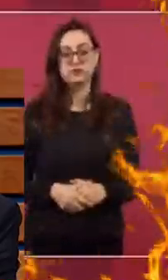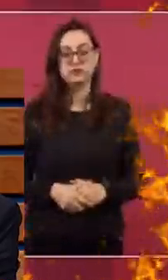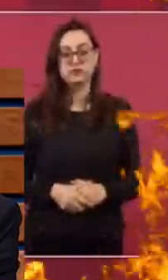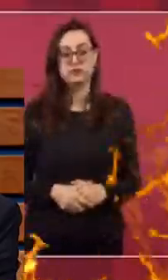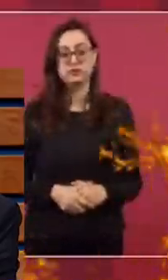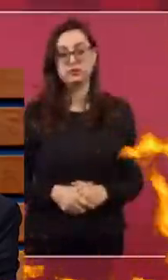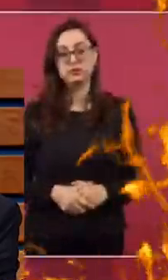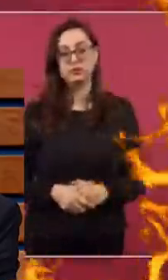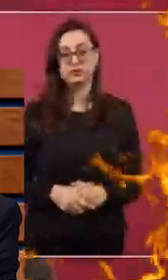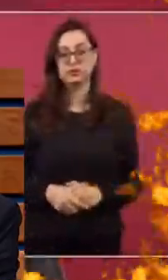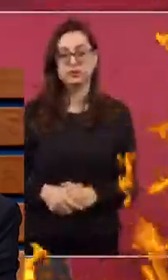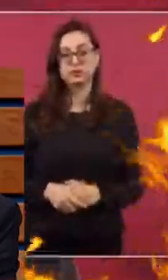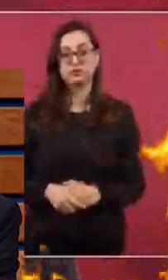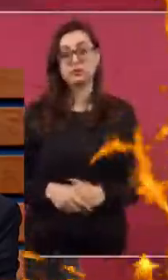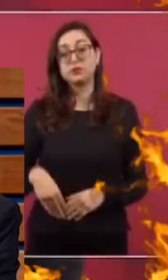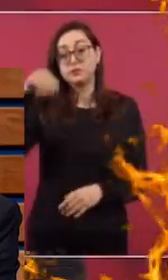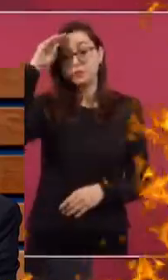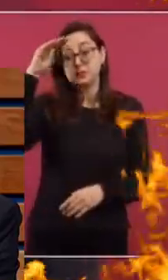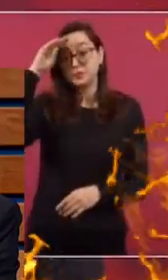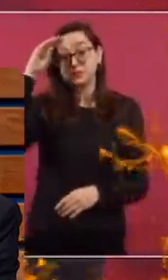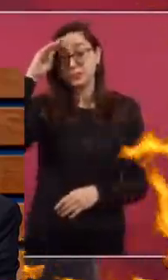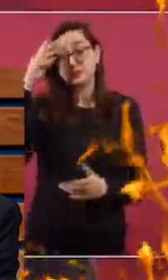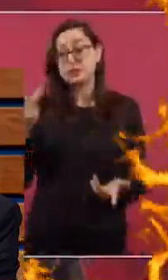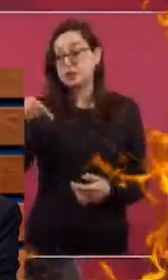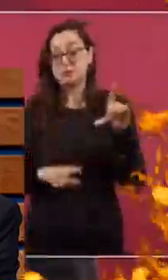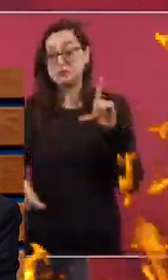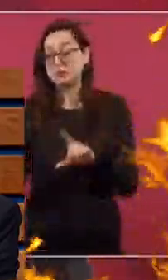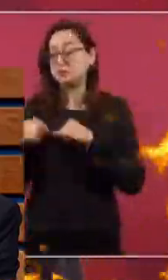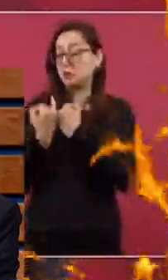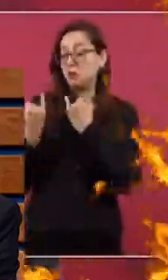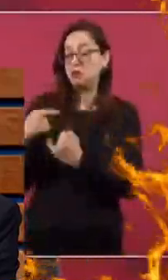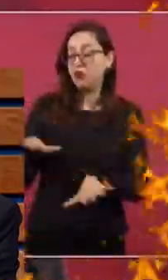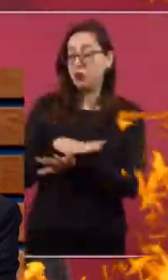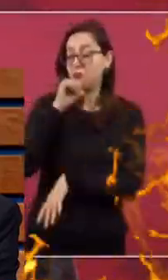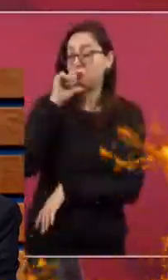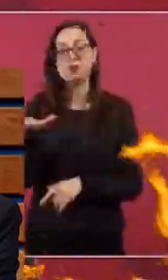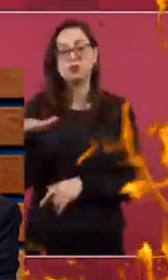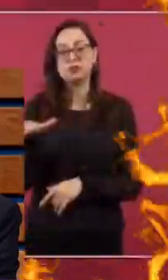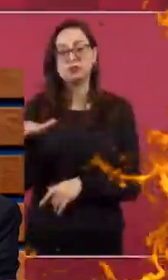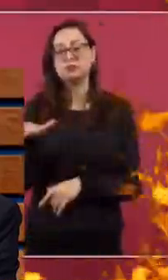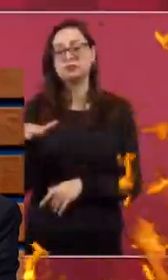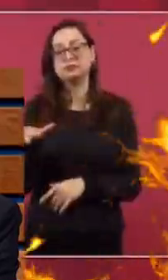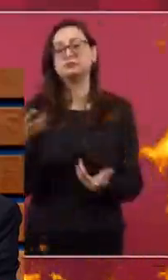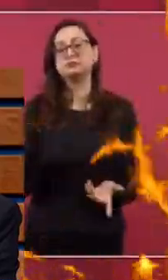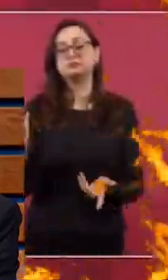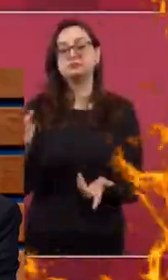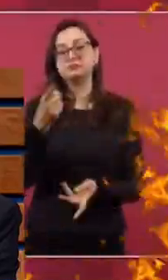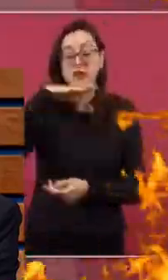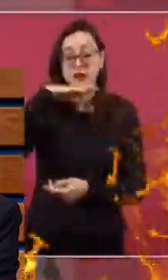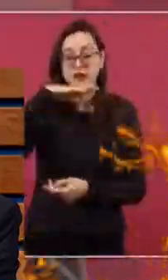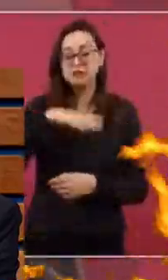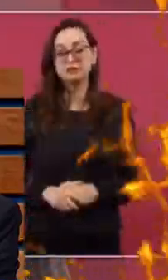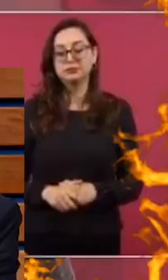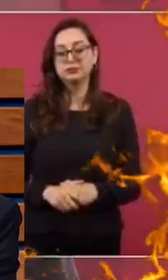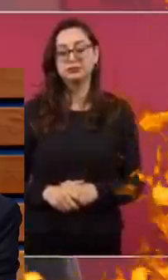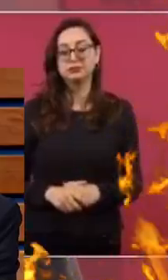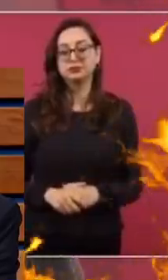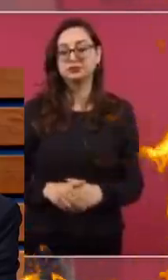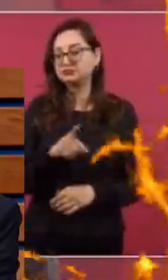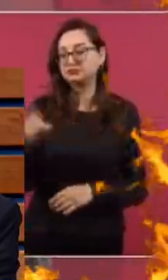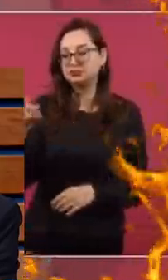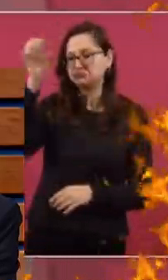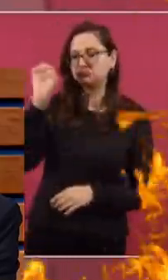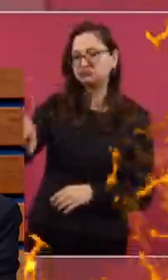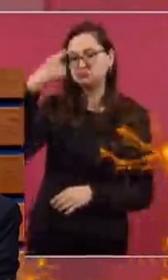pensando de que las cosas en México no han cambiado y que el pueblo no cuenta o no sabe o es